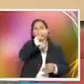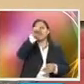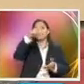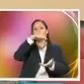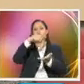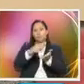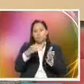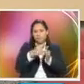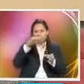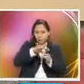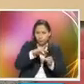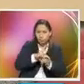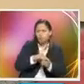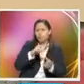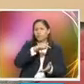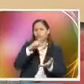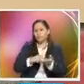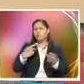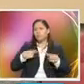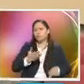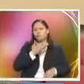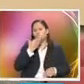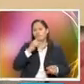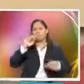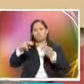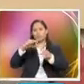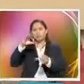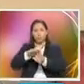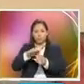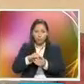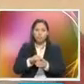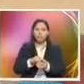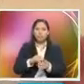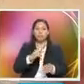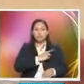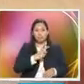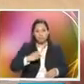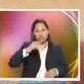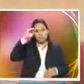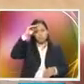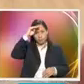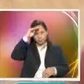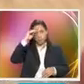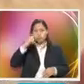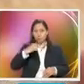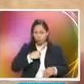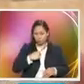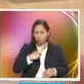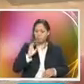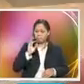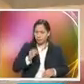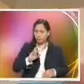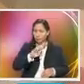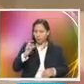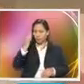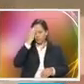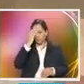lugares habituales donde la gente suele ir a votar. La verdad es que creo que hay que pensar varias cosas. Yo reconozco